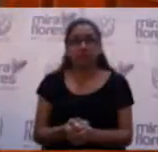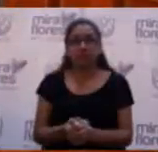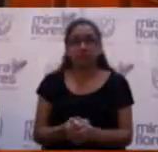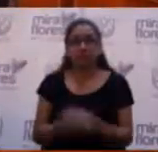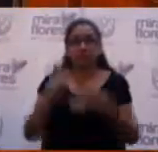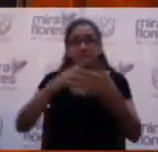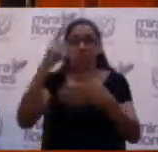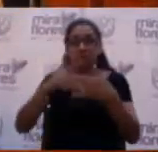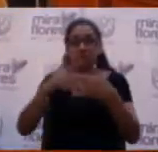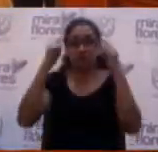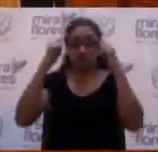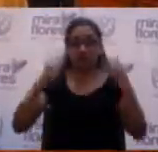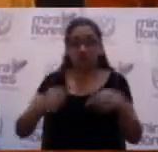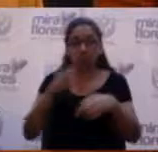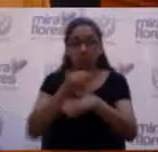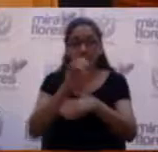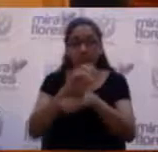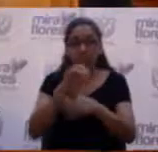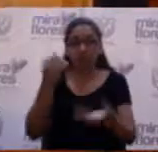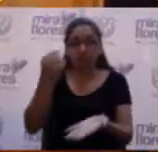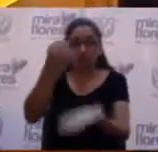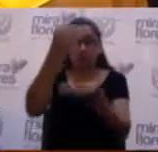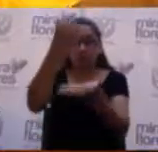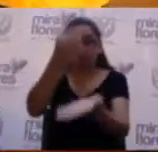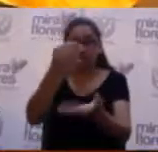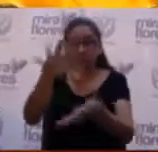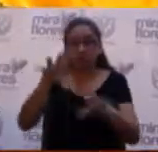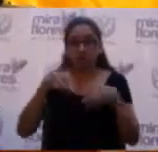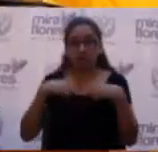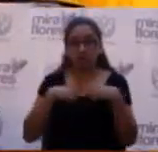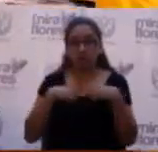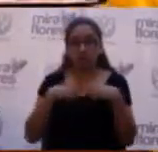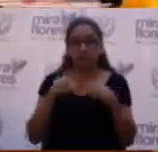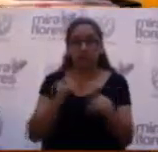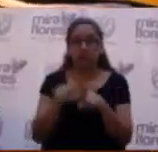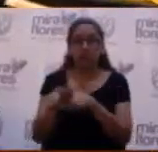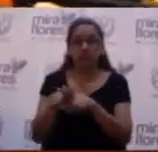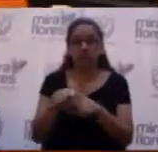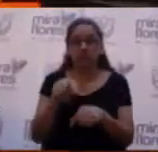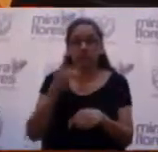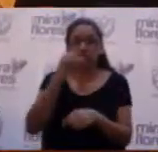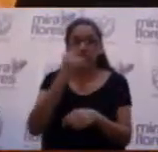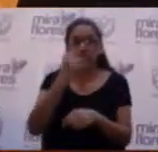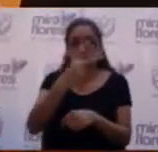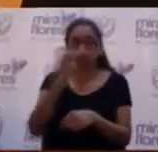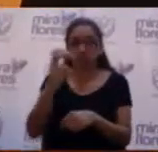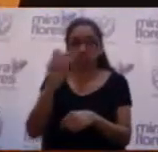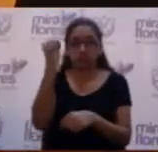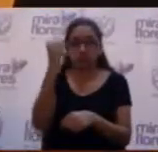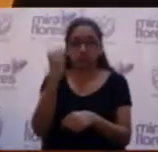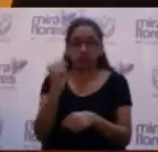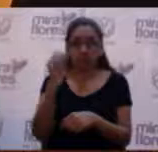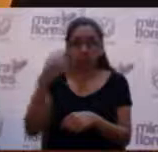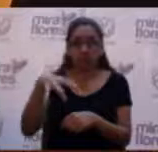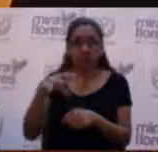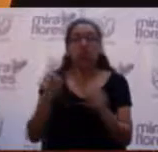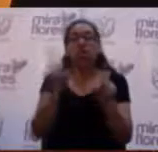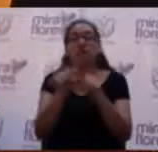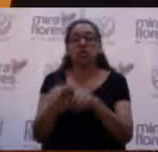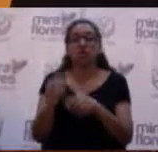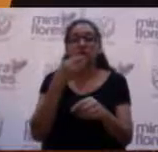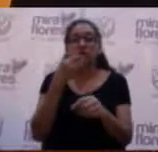Proyecto de acuerdo de consejo que acepta la donación consistente en un armario de metal valorizado en 200 soles, ofrecido por la